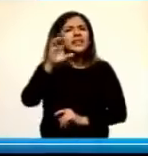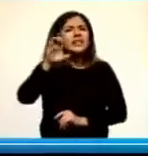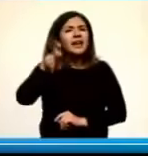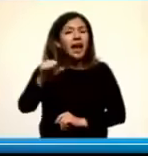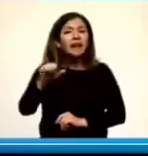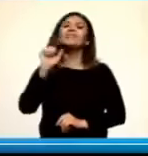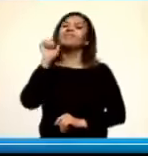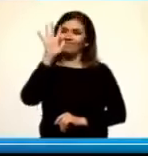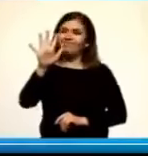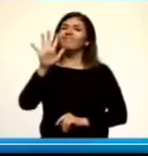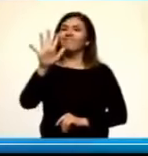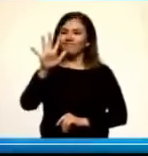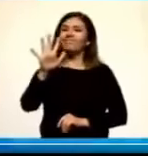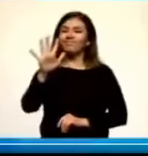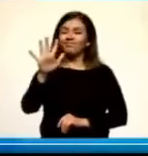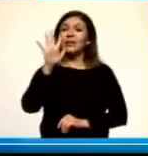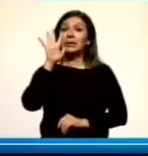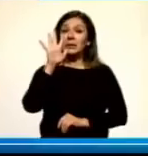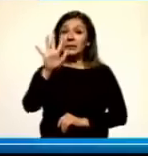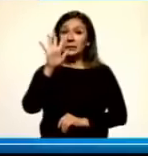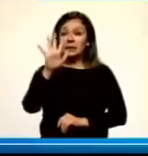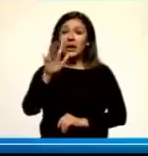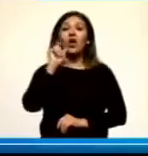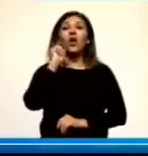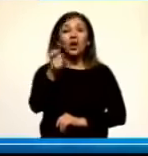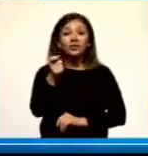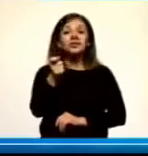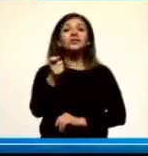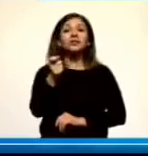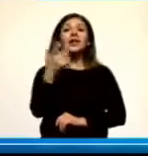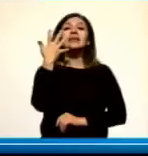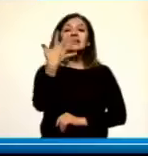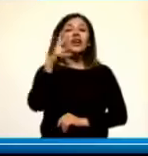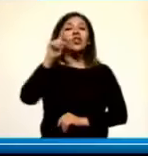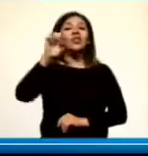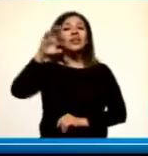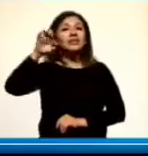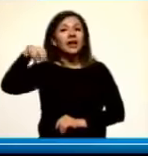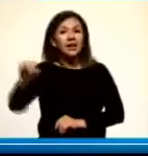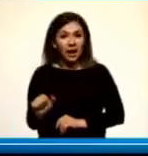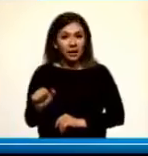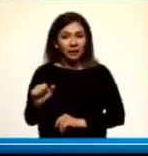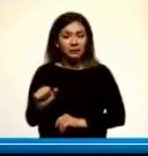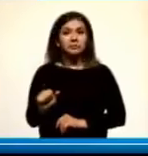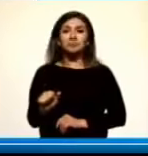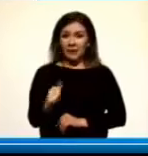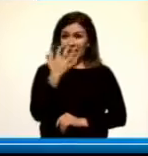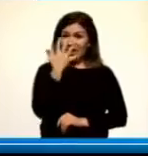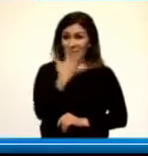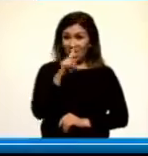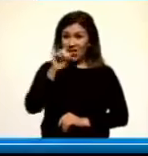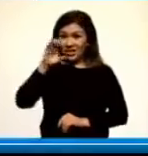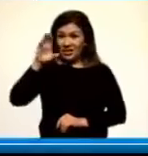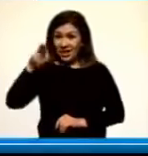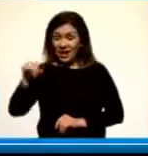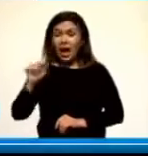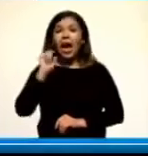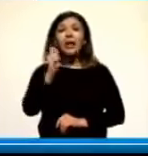5. El 5 representa 5 decenas. Y 5 decenas